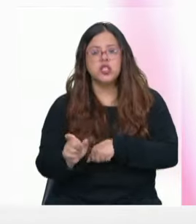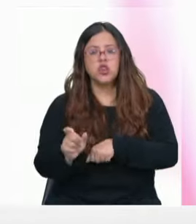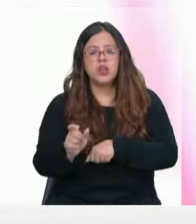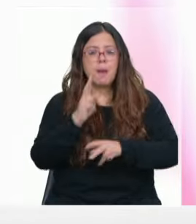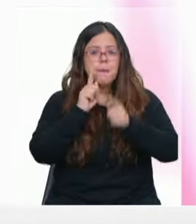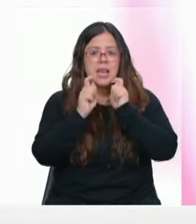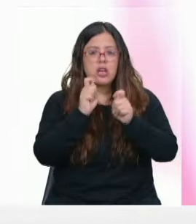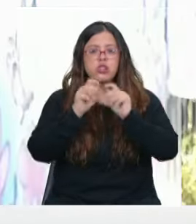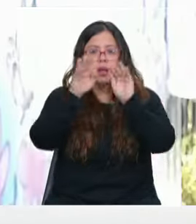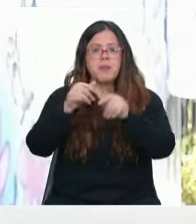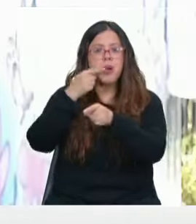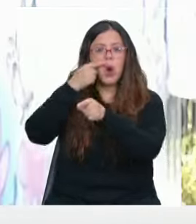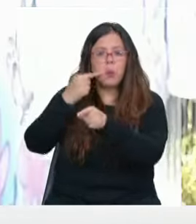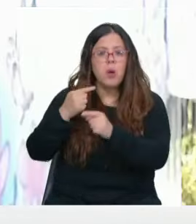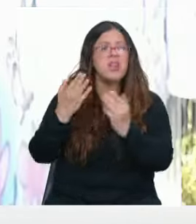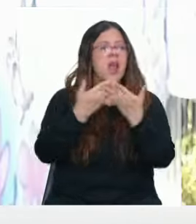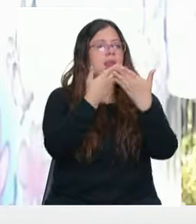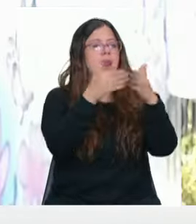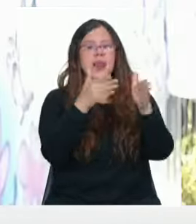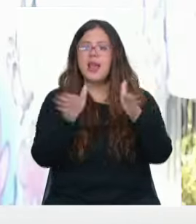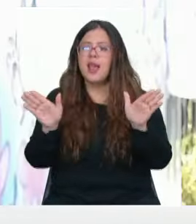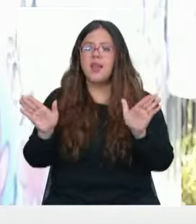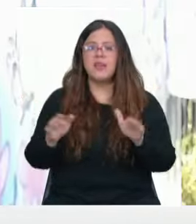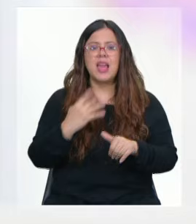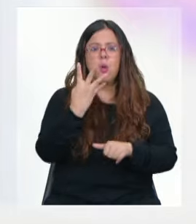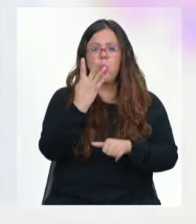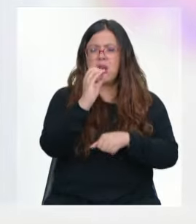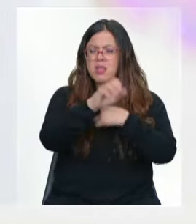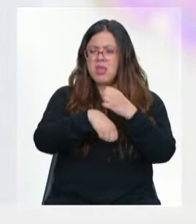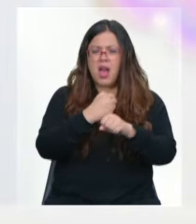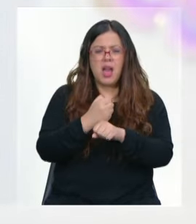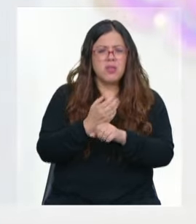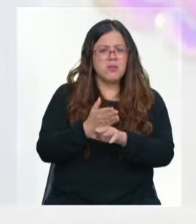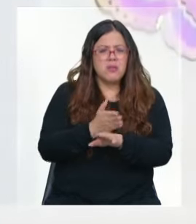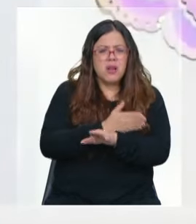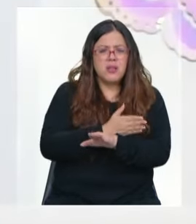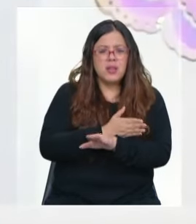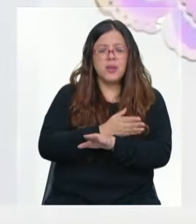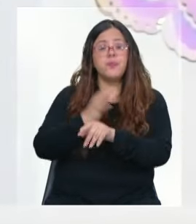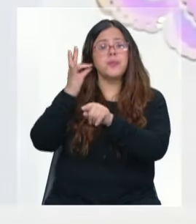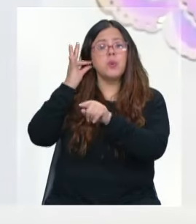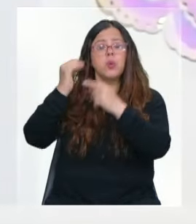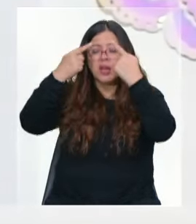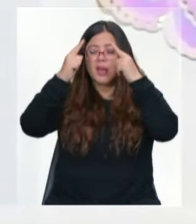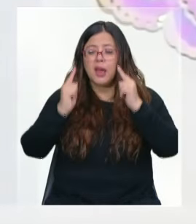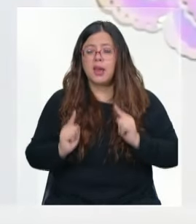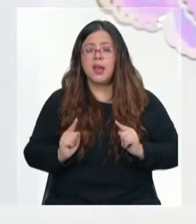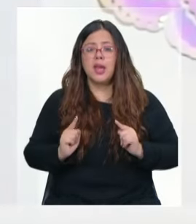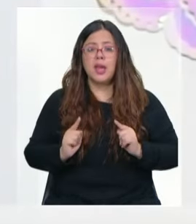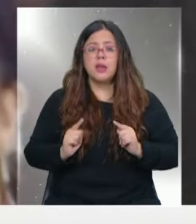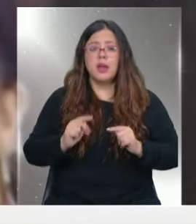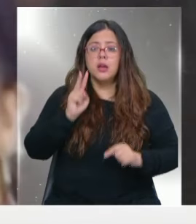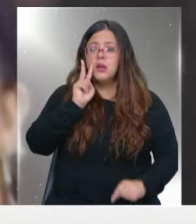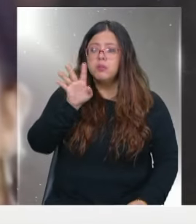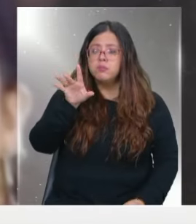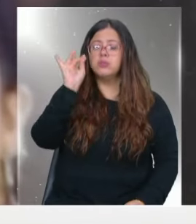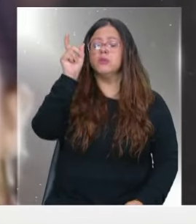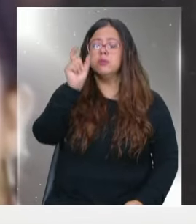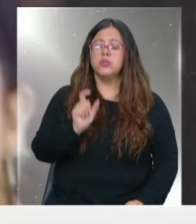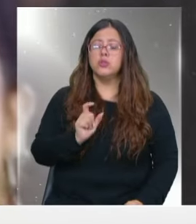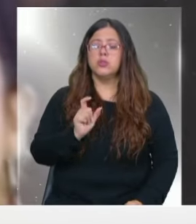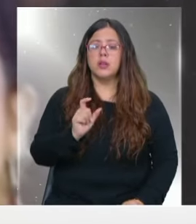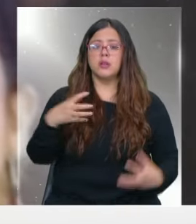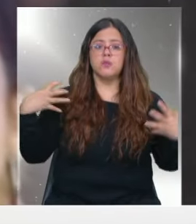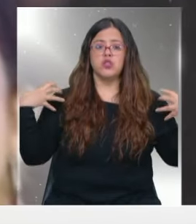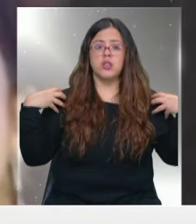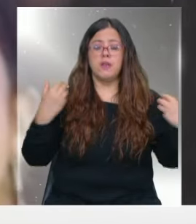tan peligrosa como él salga a la calle en menos de 40 años. La joven quedó gravemente herida y logró identificar a su homicida.